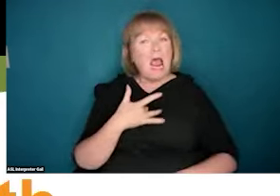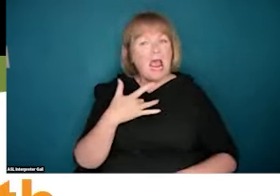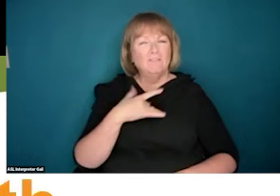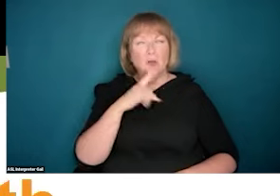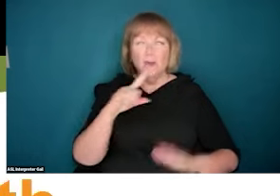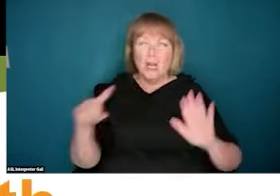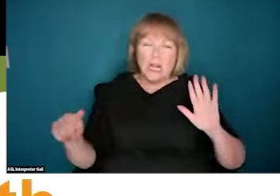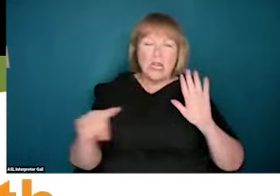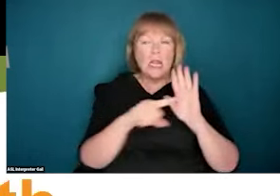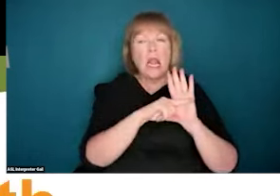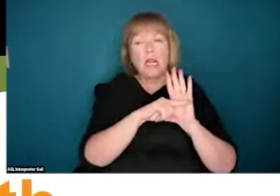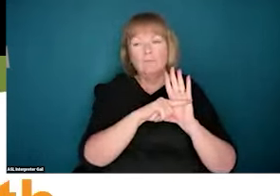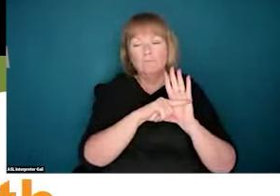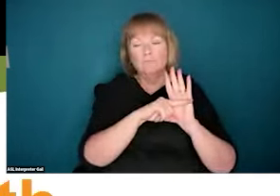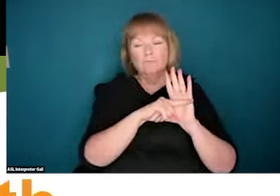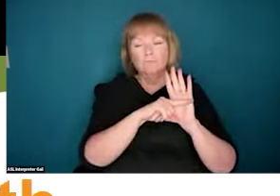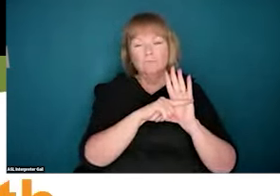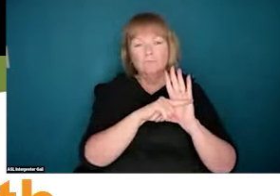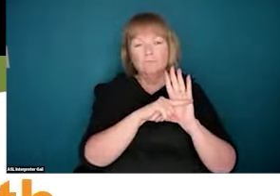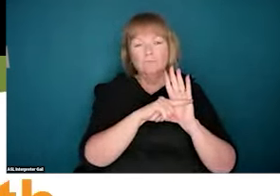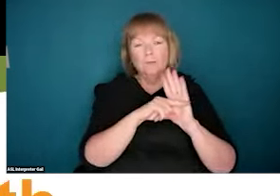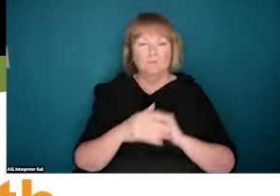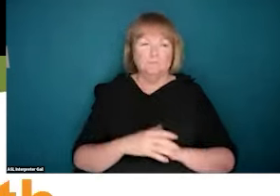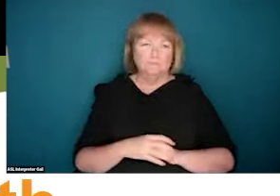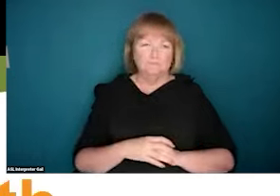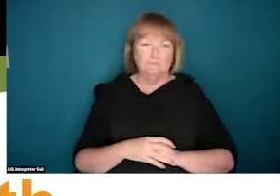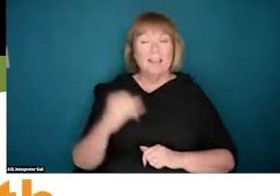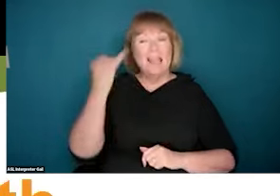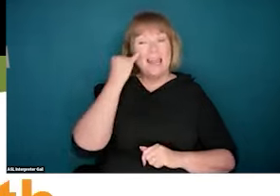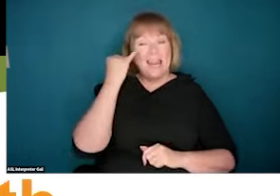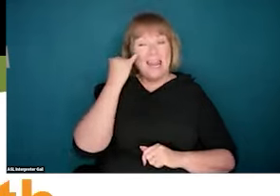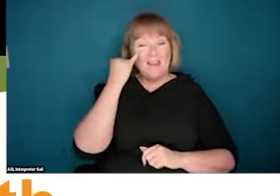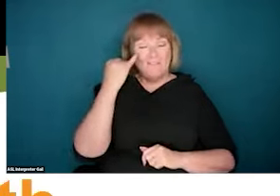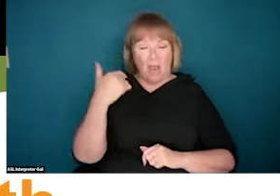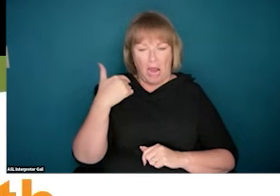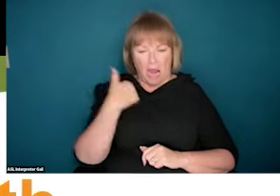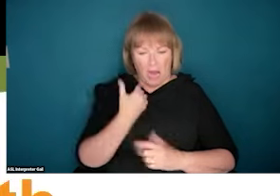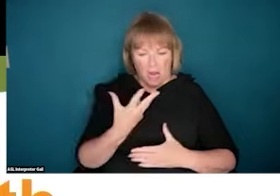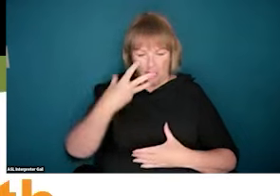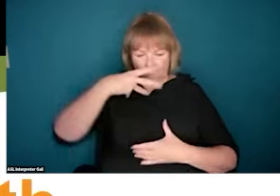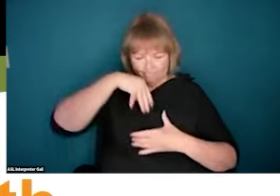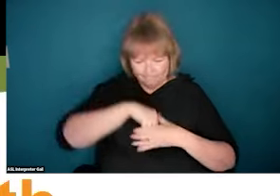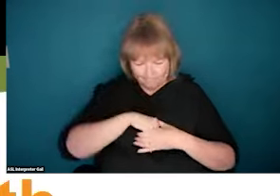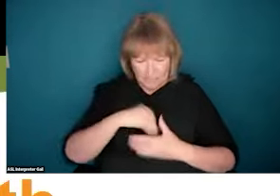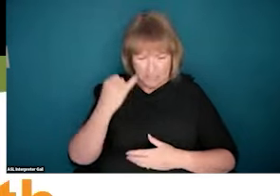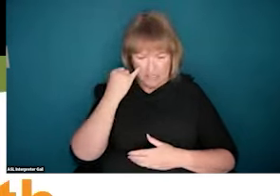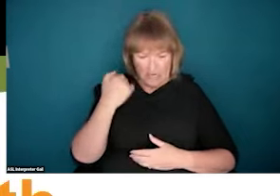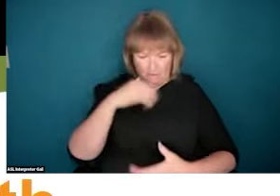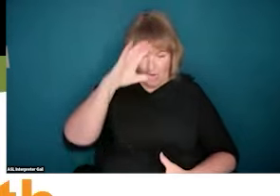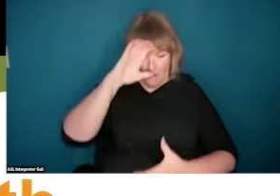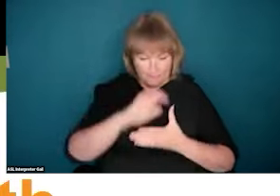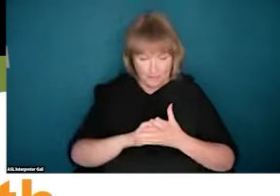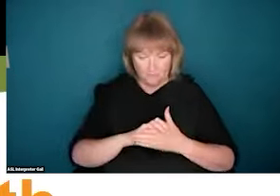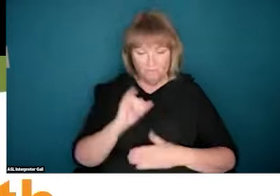todo lo que dice aquí en la pantalla, pero las cosas que yo encuentro que son profundamente